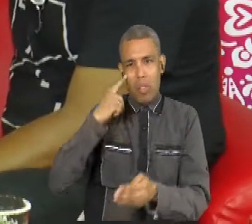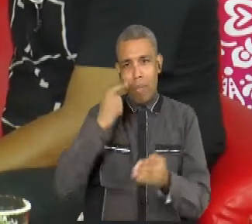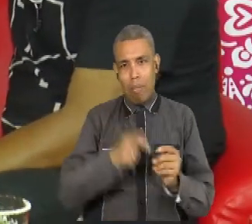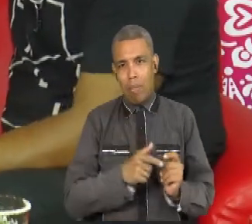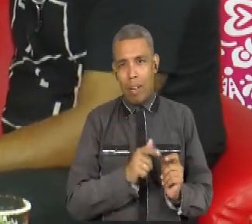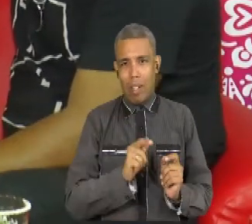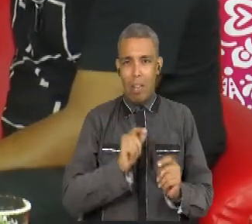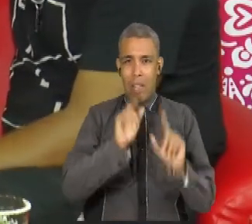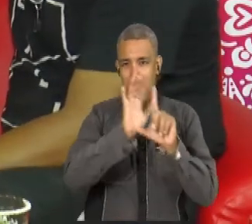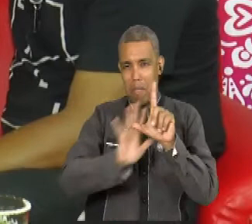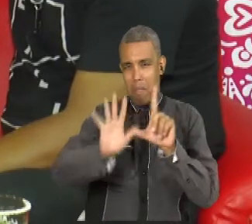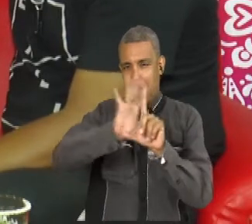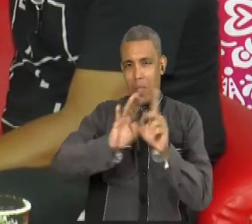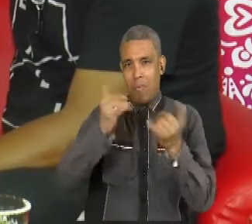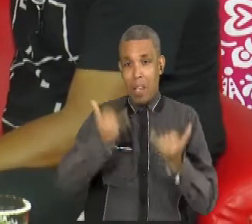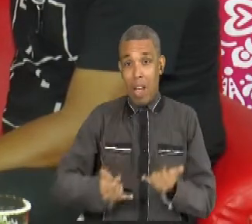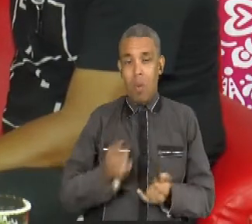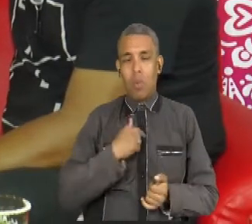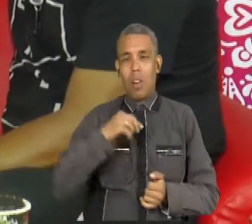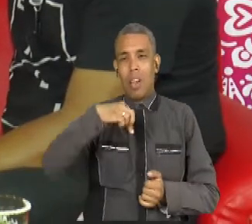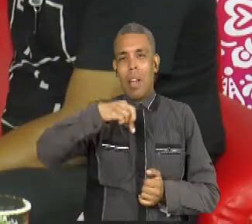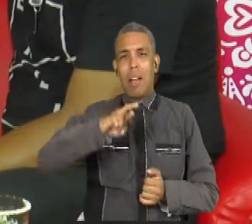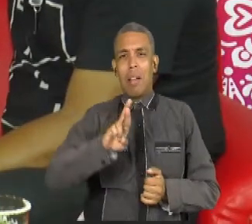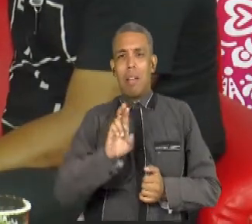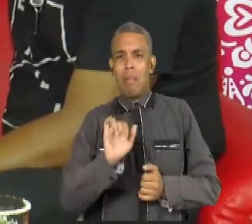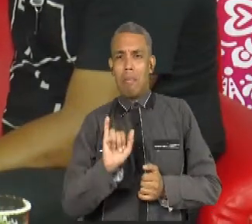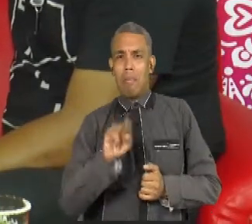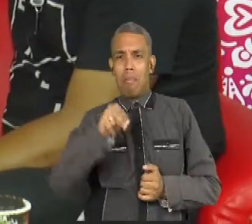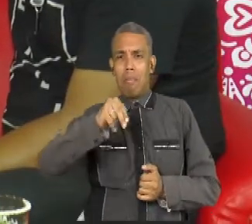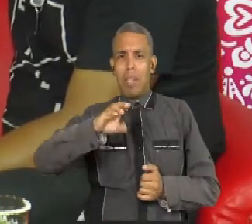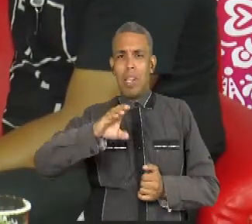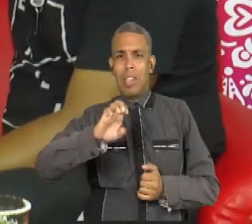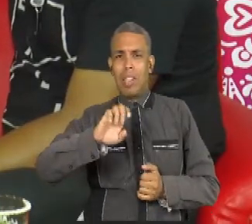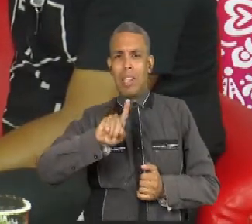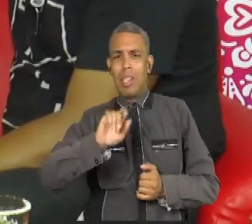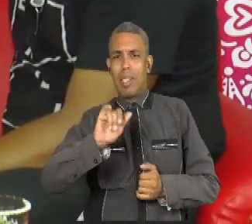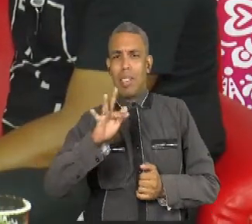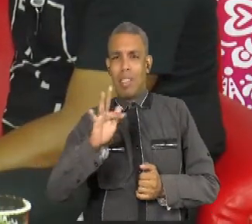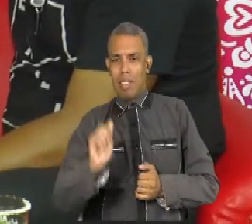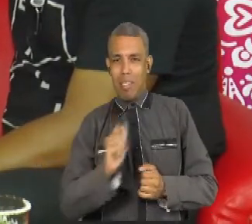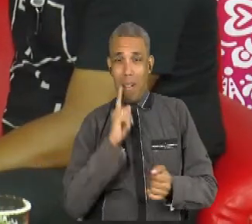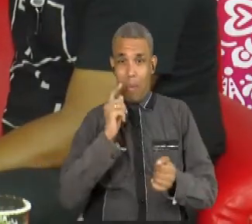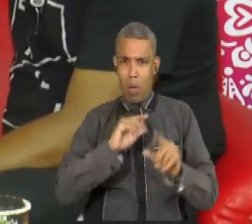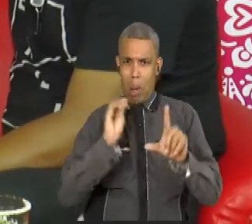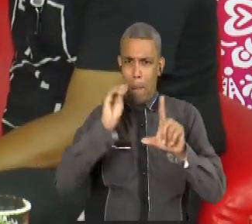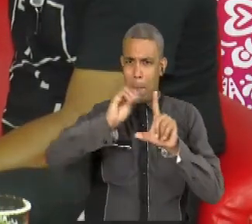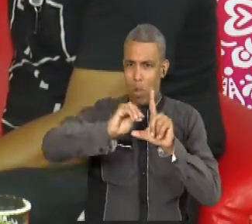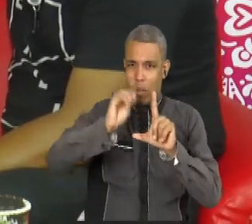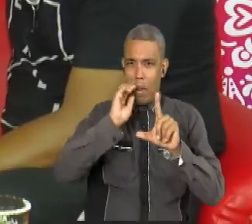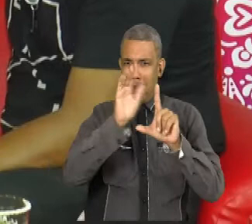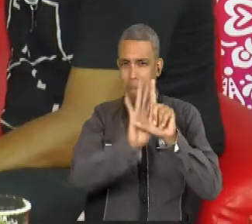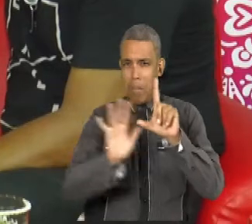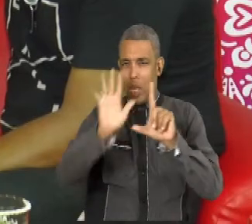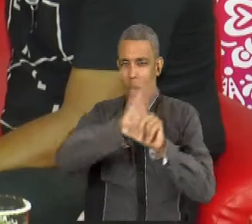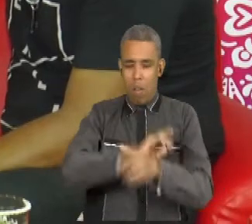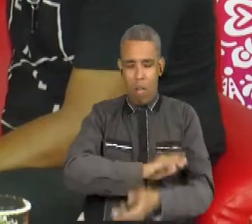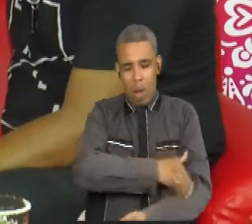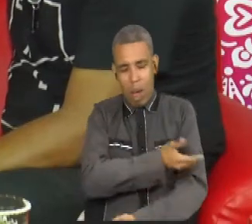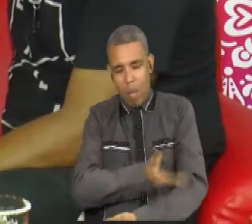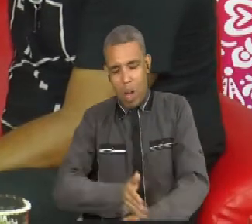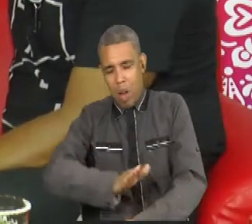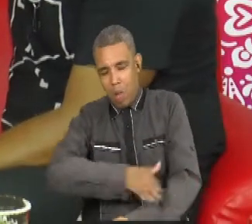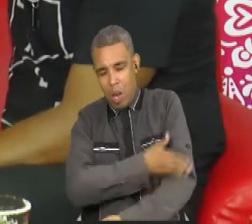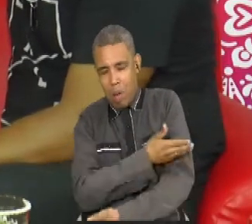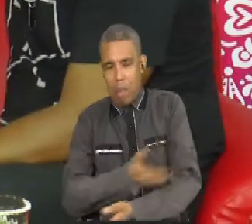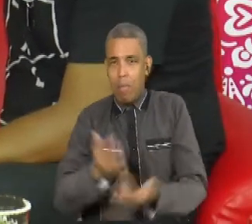Gil y aquí en Barranca Bermeja. ¿Qué tanta acogida ha tenido toda esta producción que realizaste con Aries? Bueno,